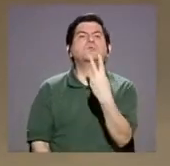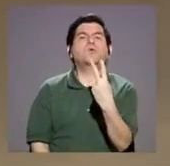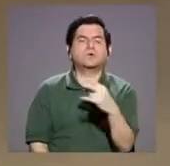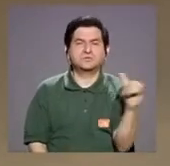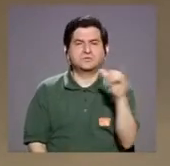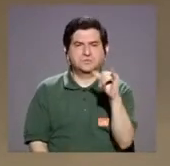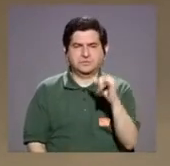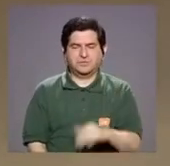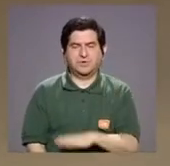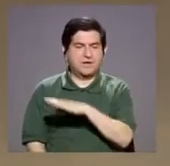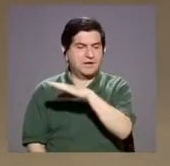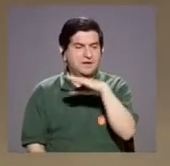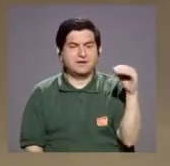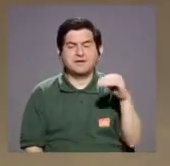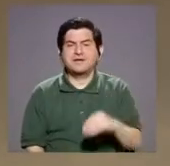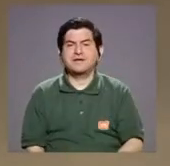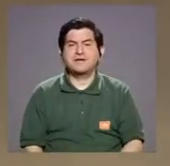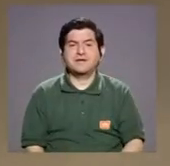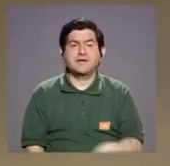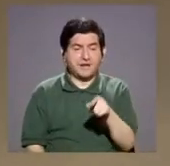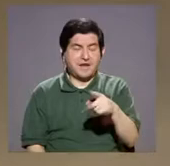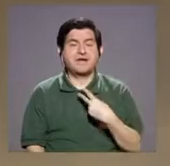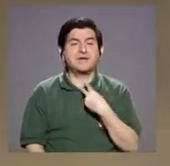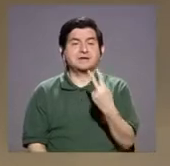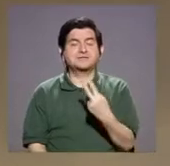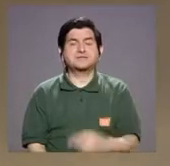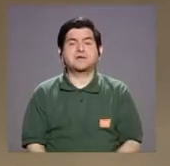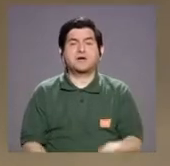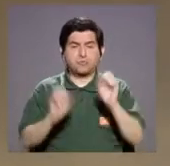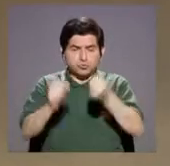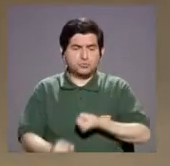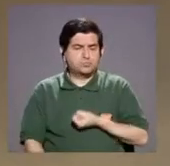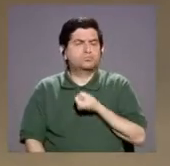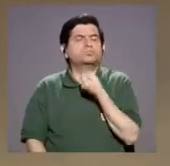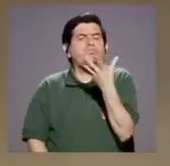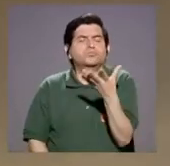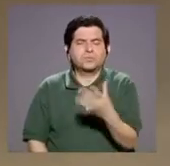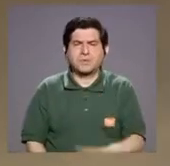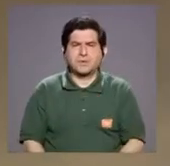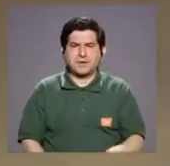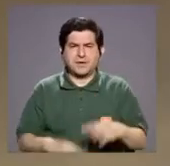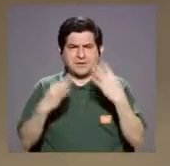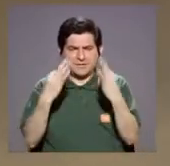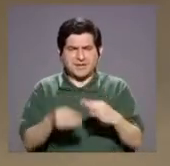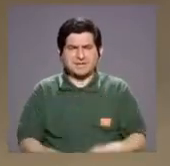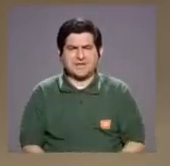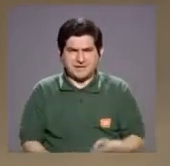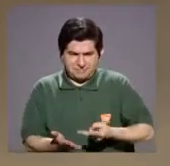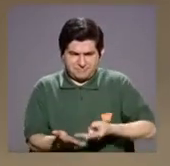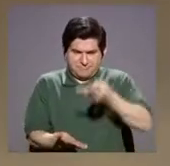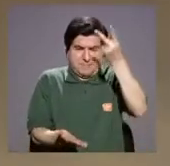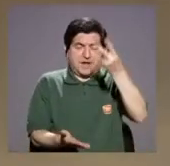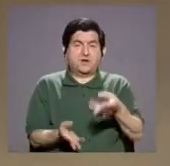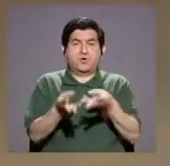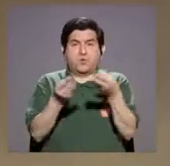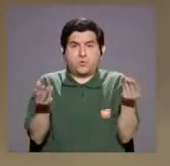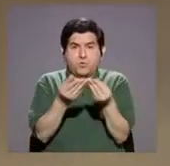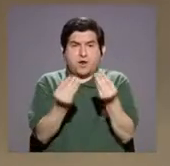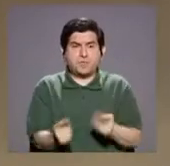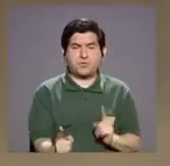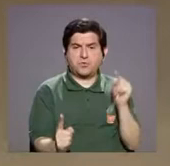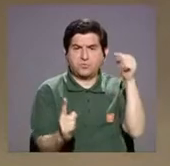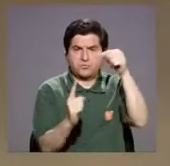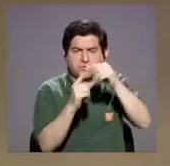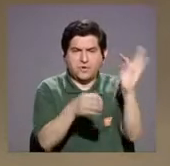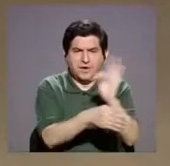ende esa misma voz la ejercen para enriquecer el producto que llega a las